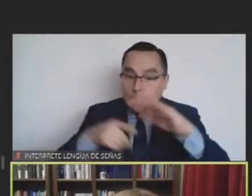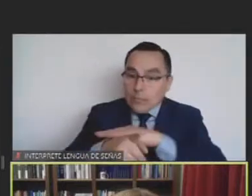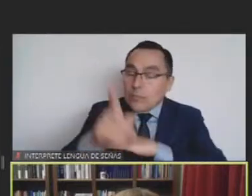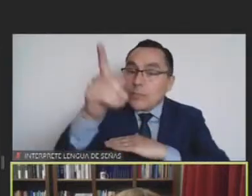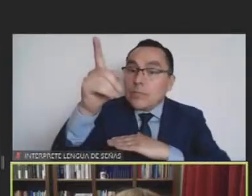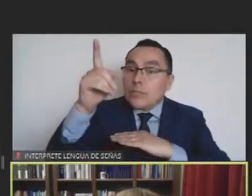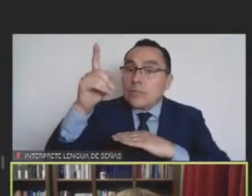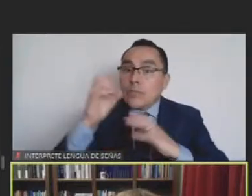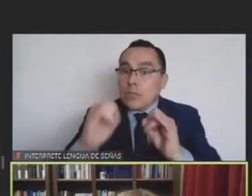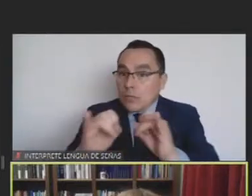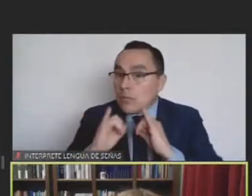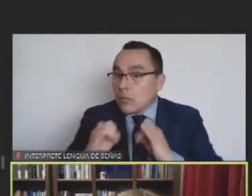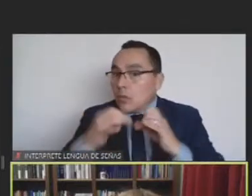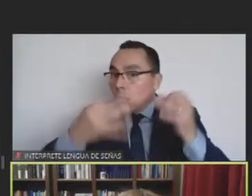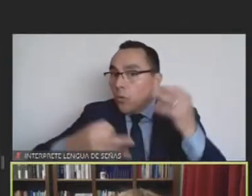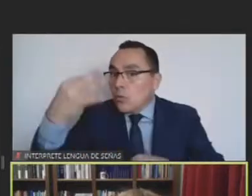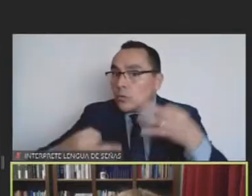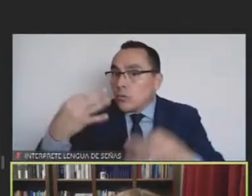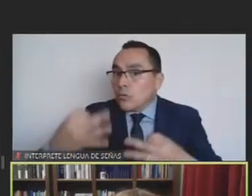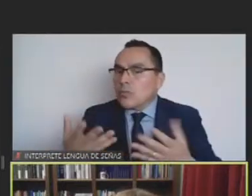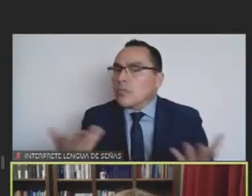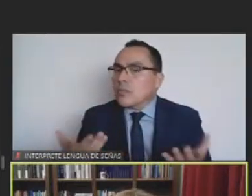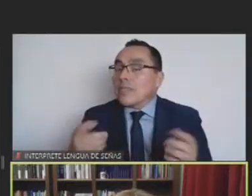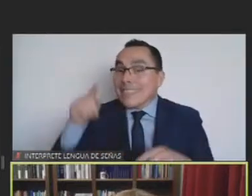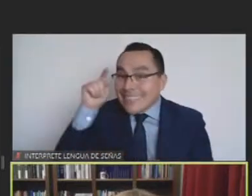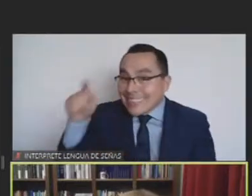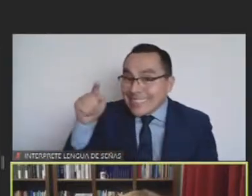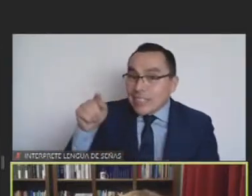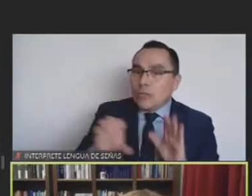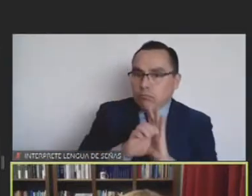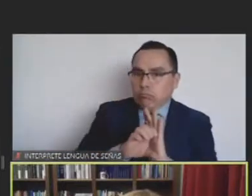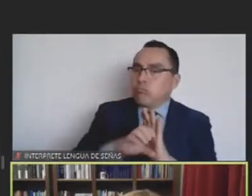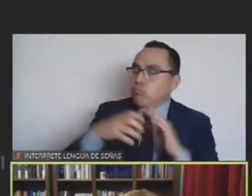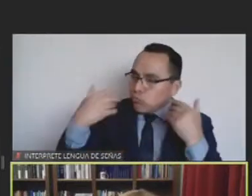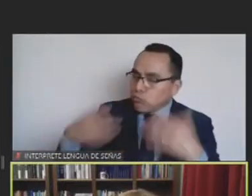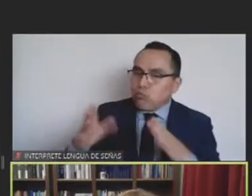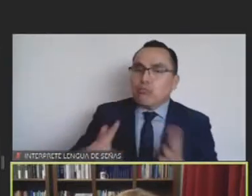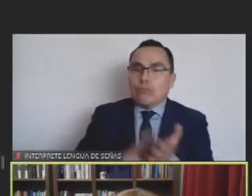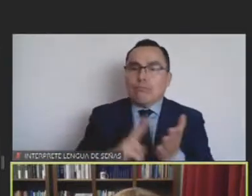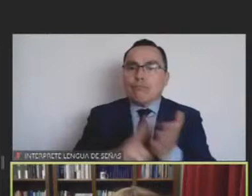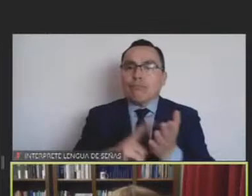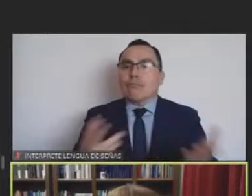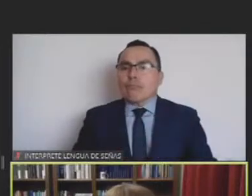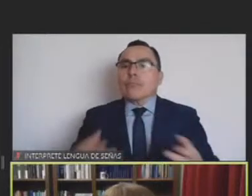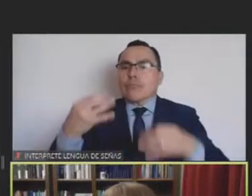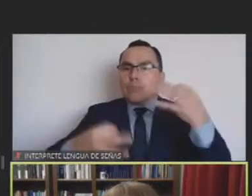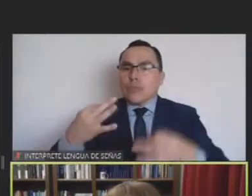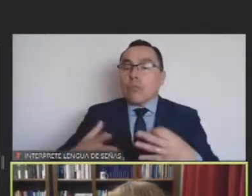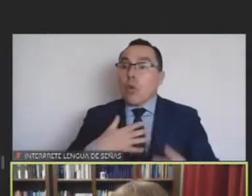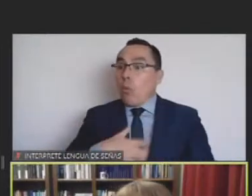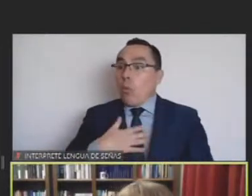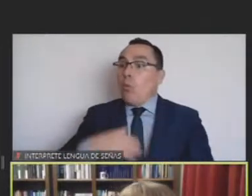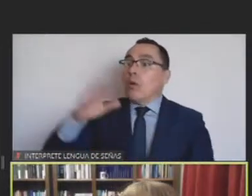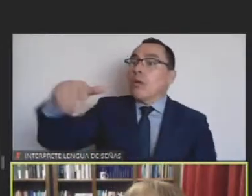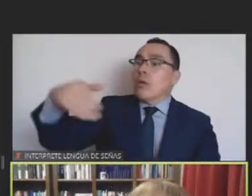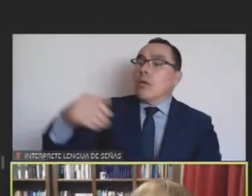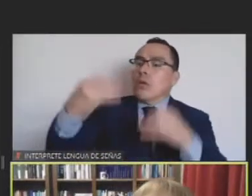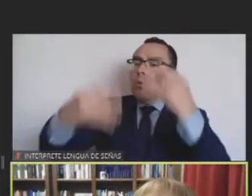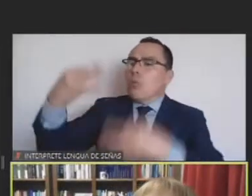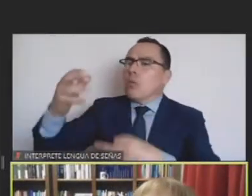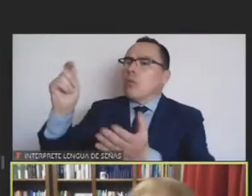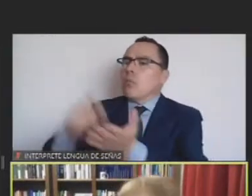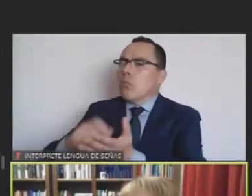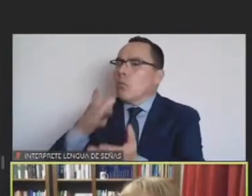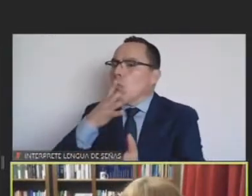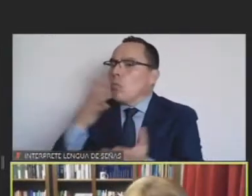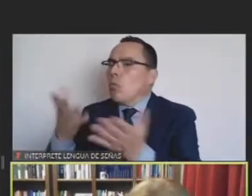judicial, que también constituye un interés legítimo y directo de los interesados y que implica, ¿no es